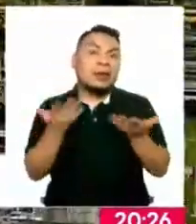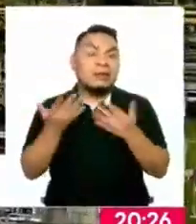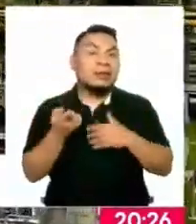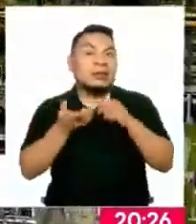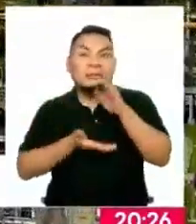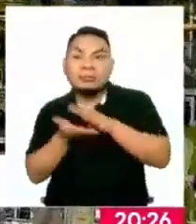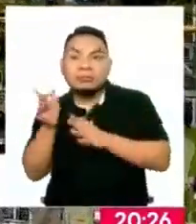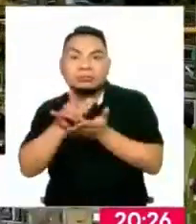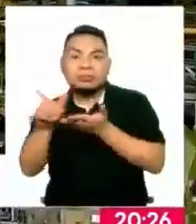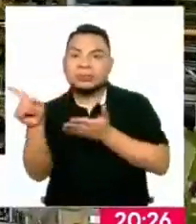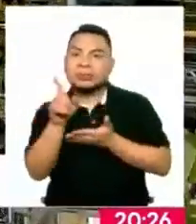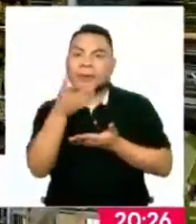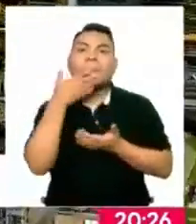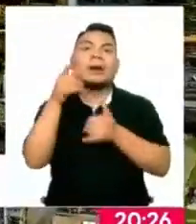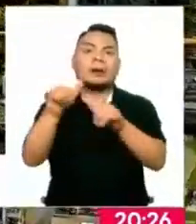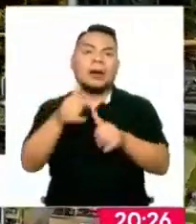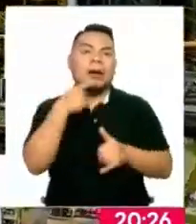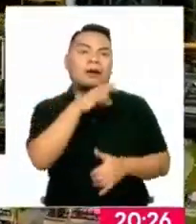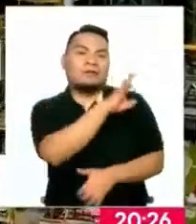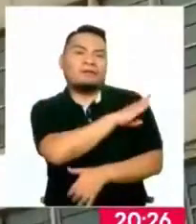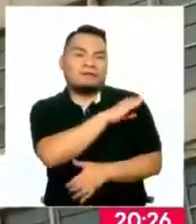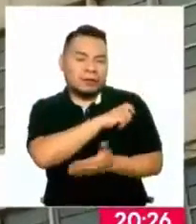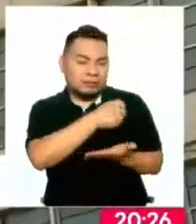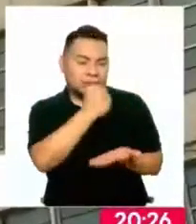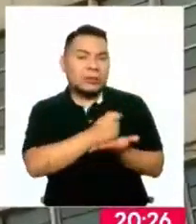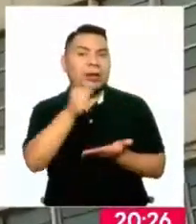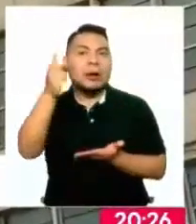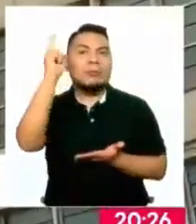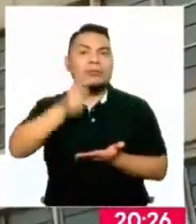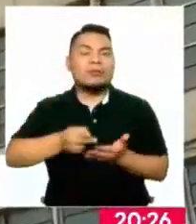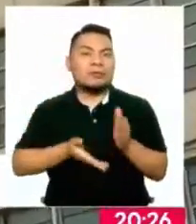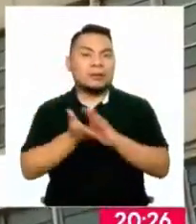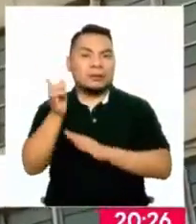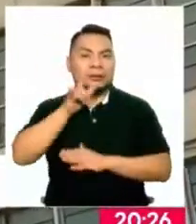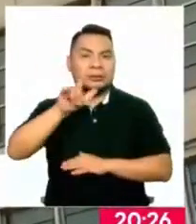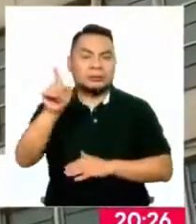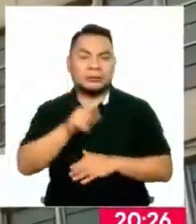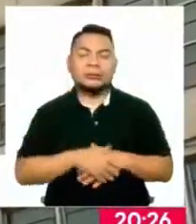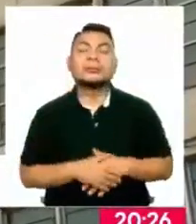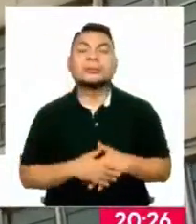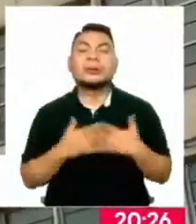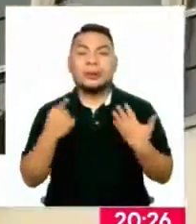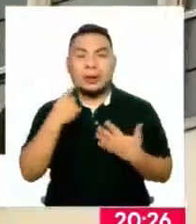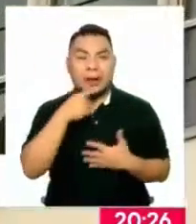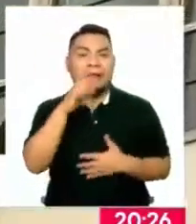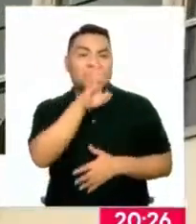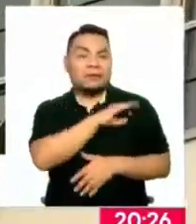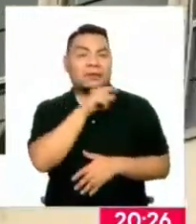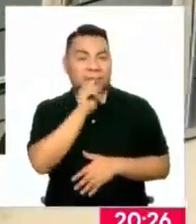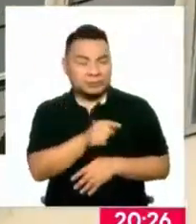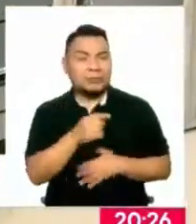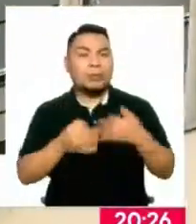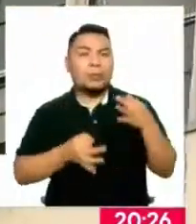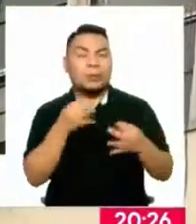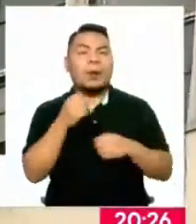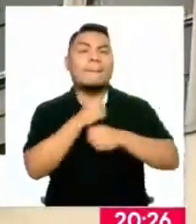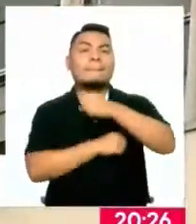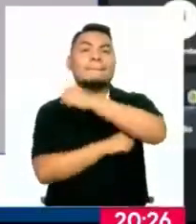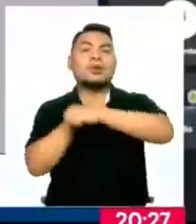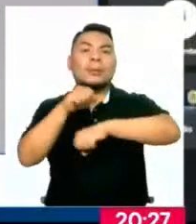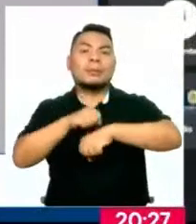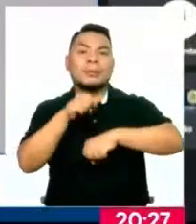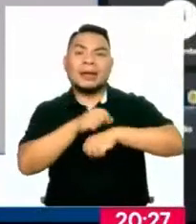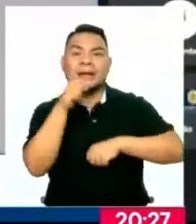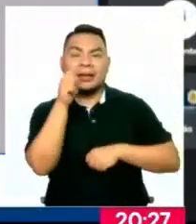duren las diligencias para el esclarecimiento de los hechos. El Juzgado de Investigación Preparatoria Transitorio de la Corte de Puente Piedra